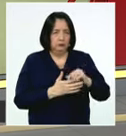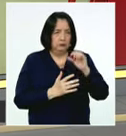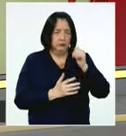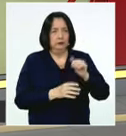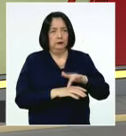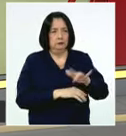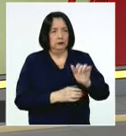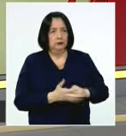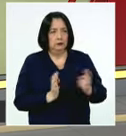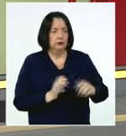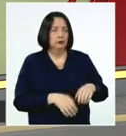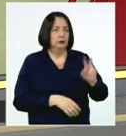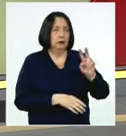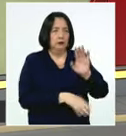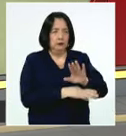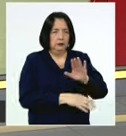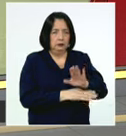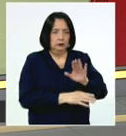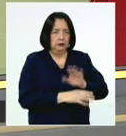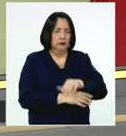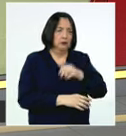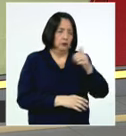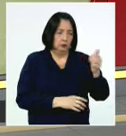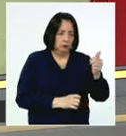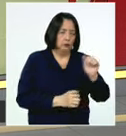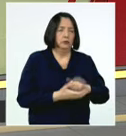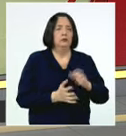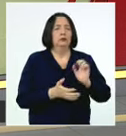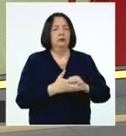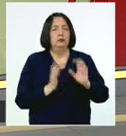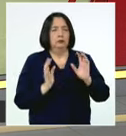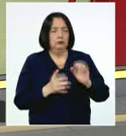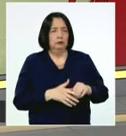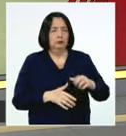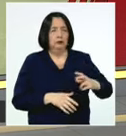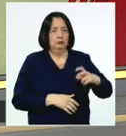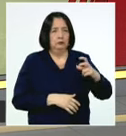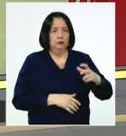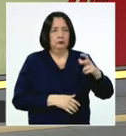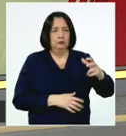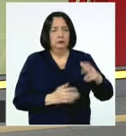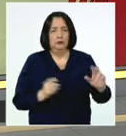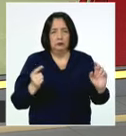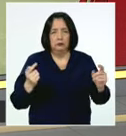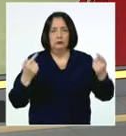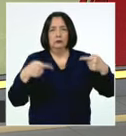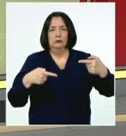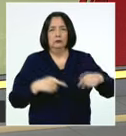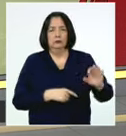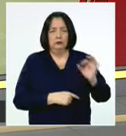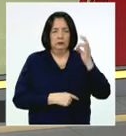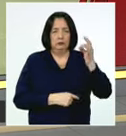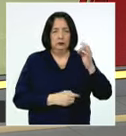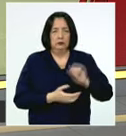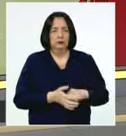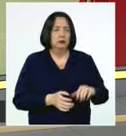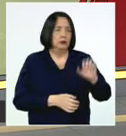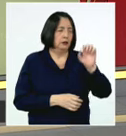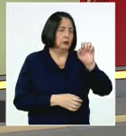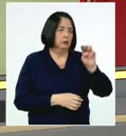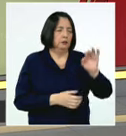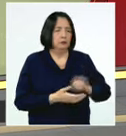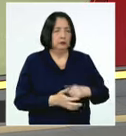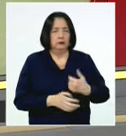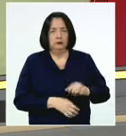temprano. Viernes 2 de la tarde, otra final adelantada. Portugal contra Francia, Mbappé versus